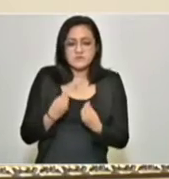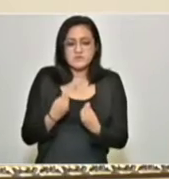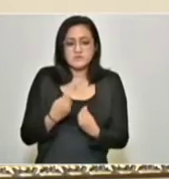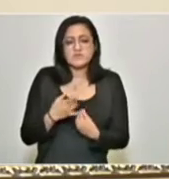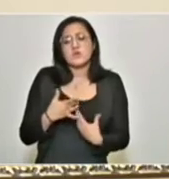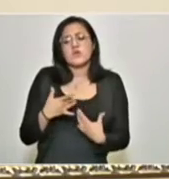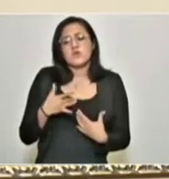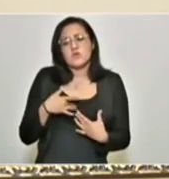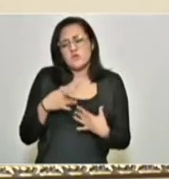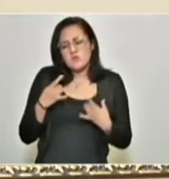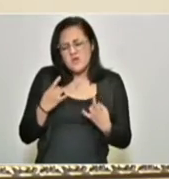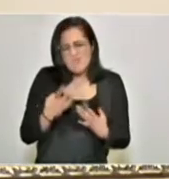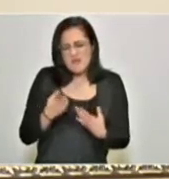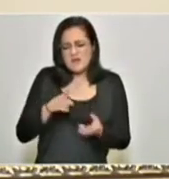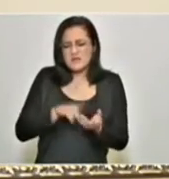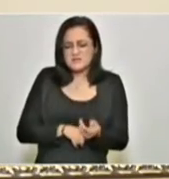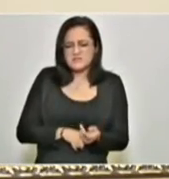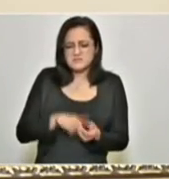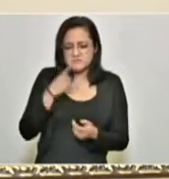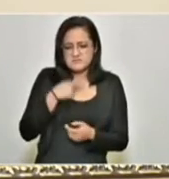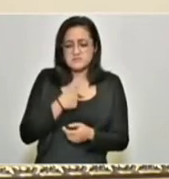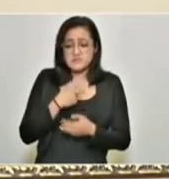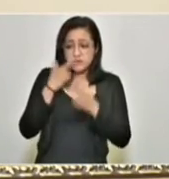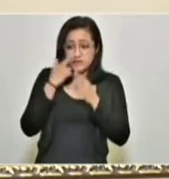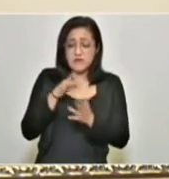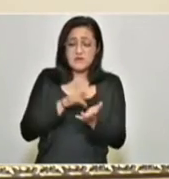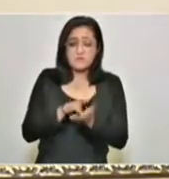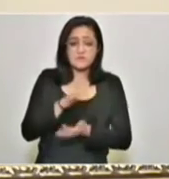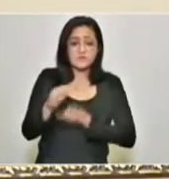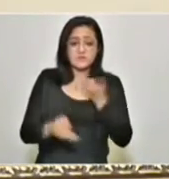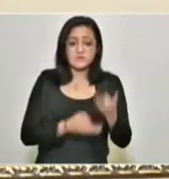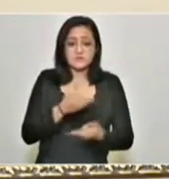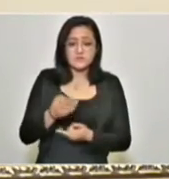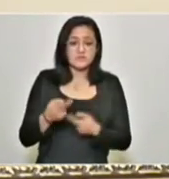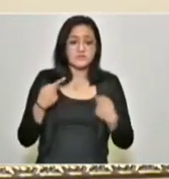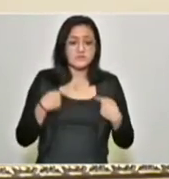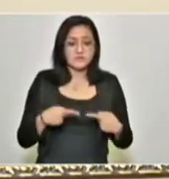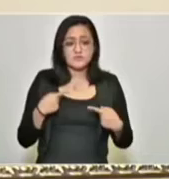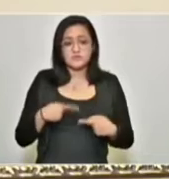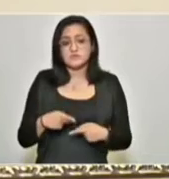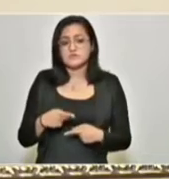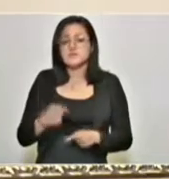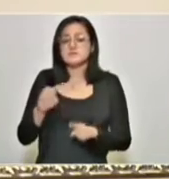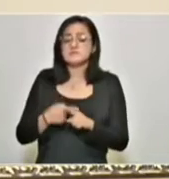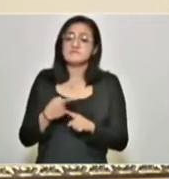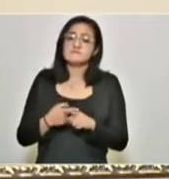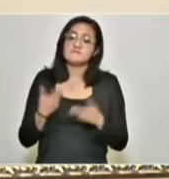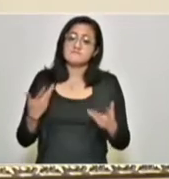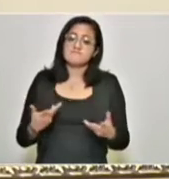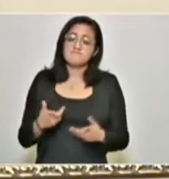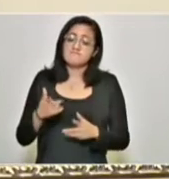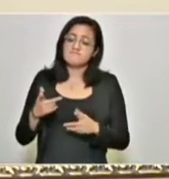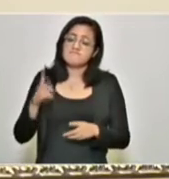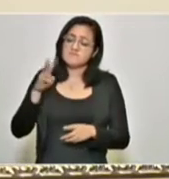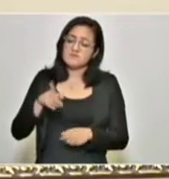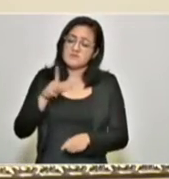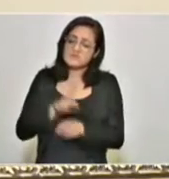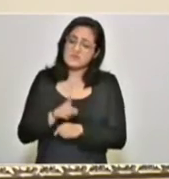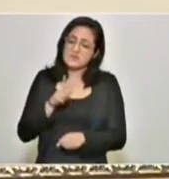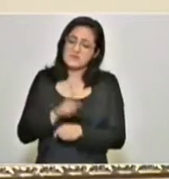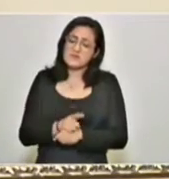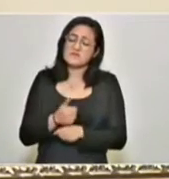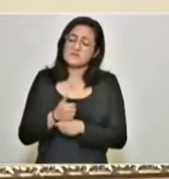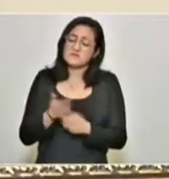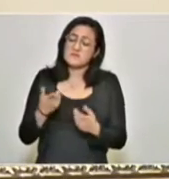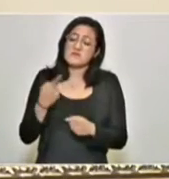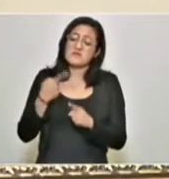dolor tenemos que compartir todos. Mi respeto y mi apoyo a todos aquellos que luchan por mantener